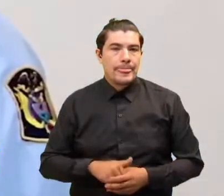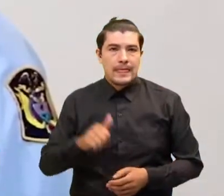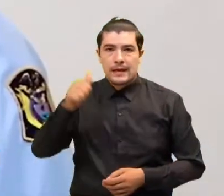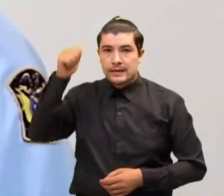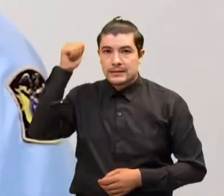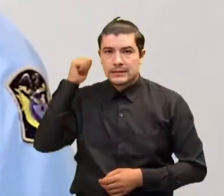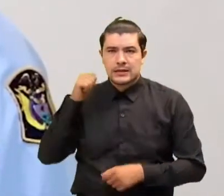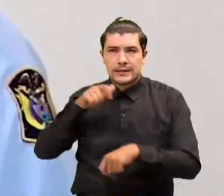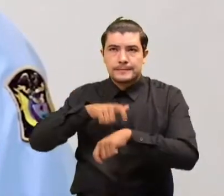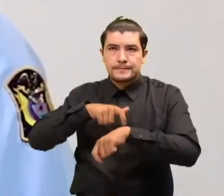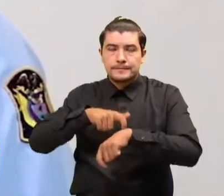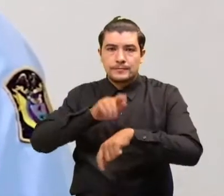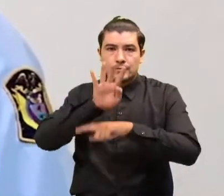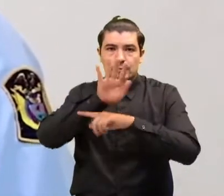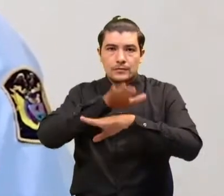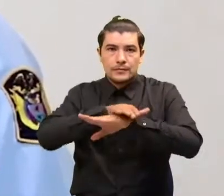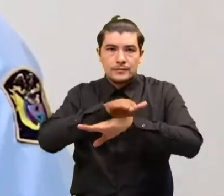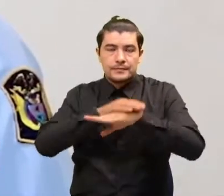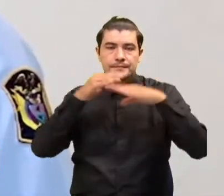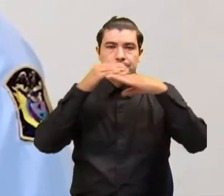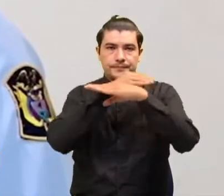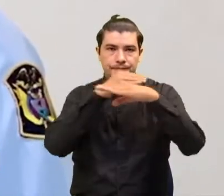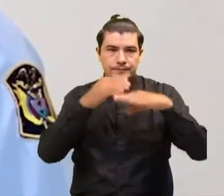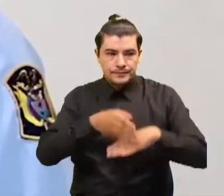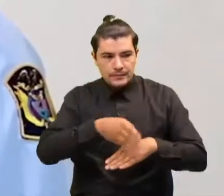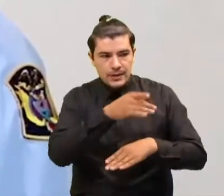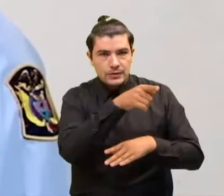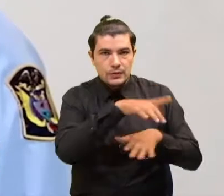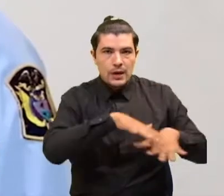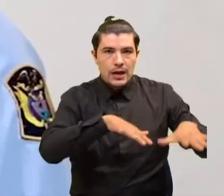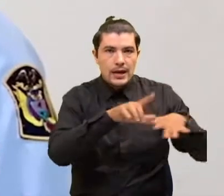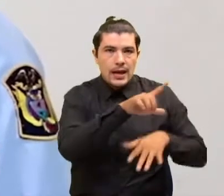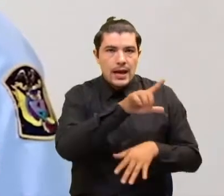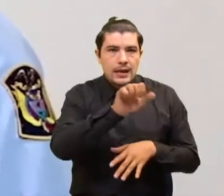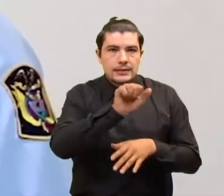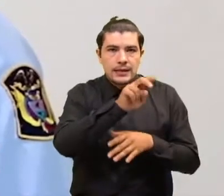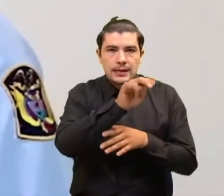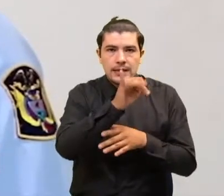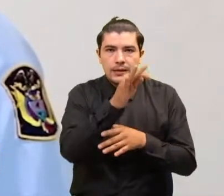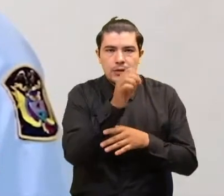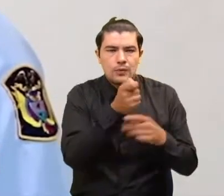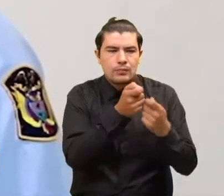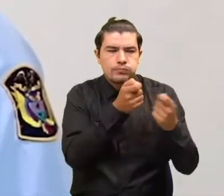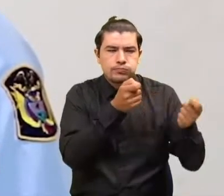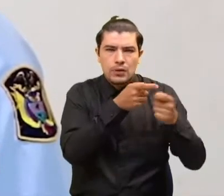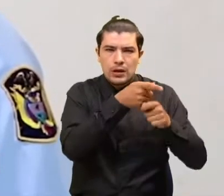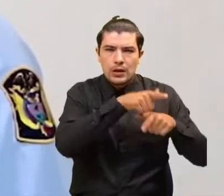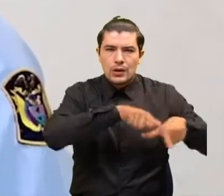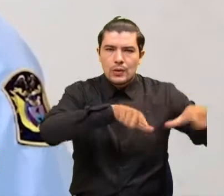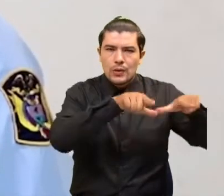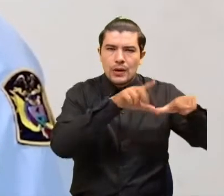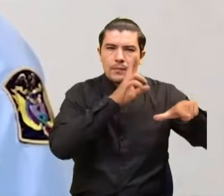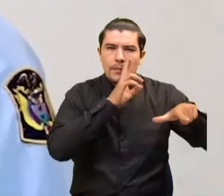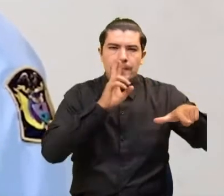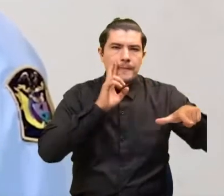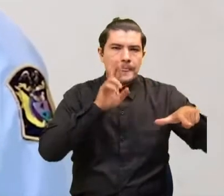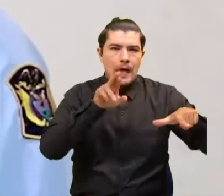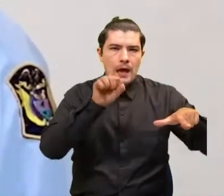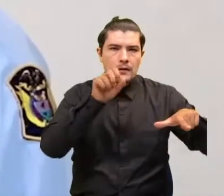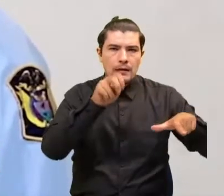ayer, aproximadamente a las 4 de la tarde, vía el Llanito, cerca al sitio conocido como Restaurante Rancho